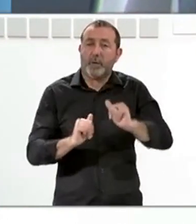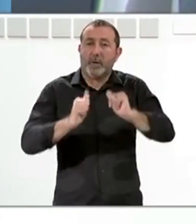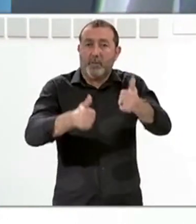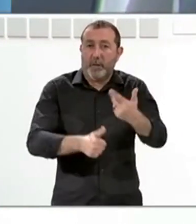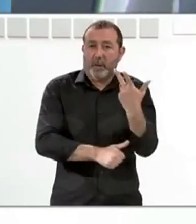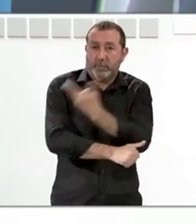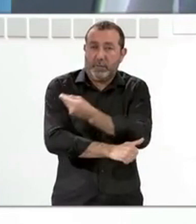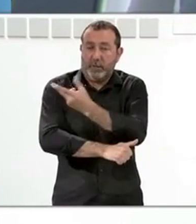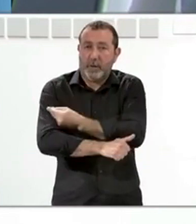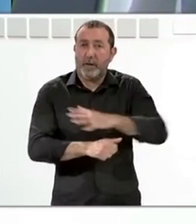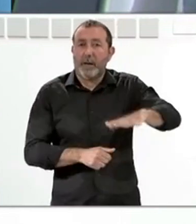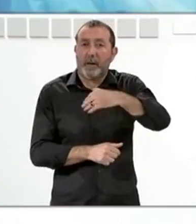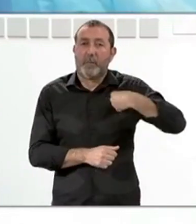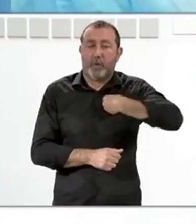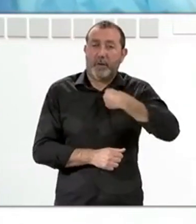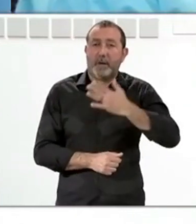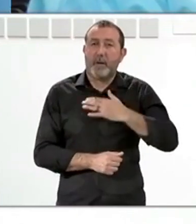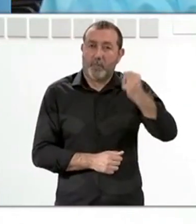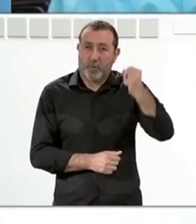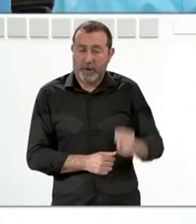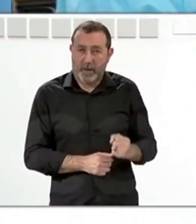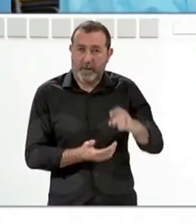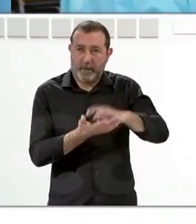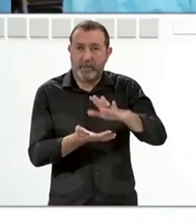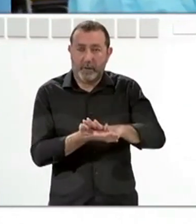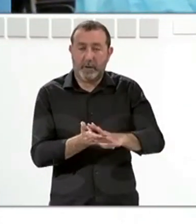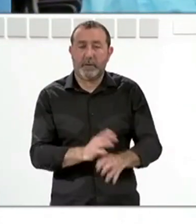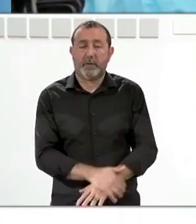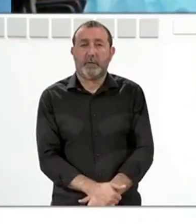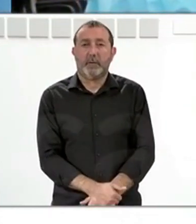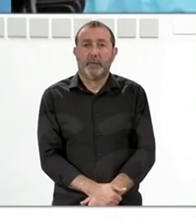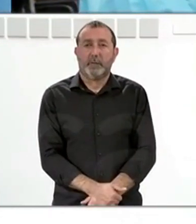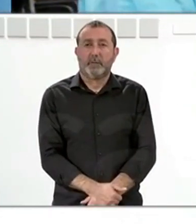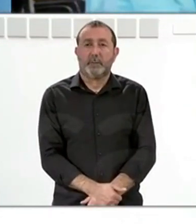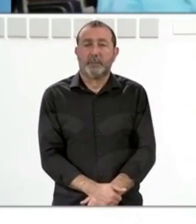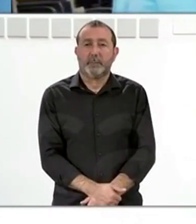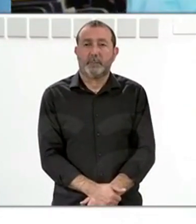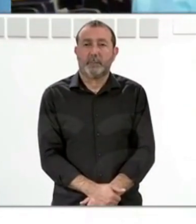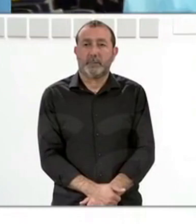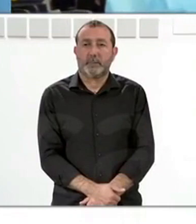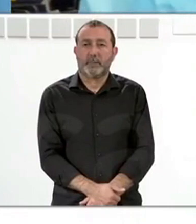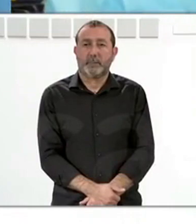comenzado a recibir sus dosis los agentes de la Policía Local de Málaga.